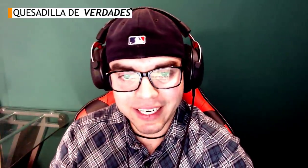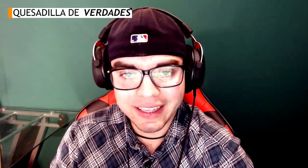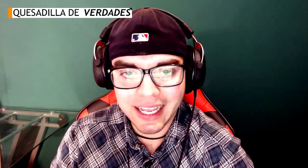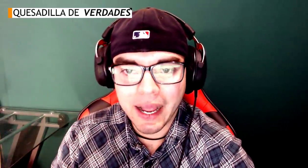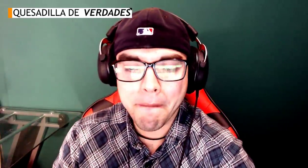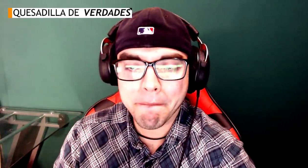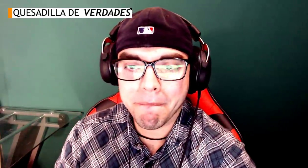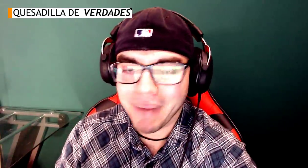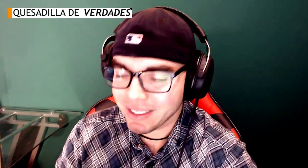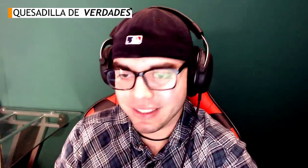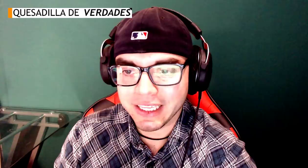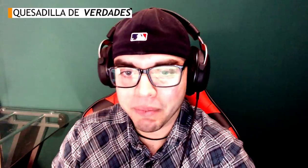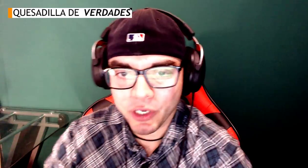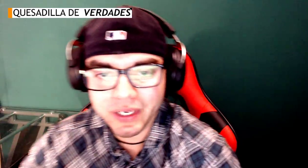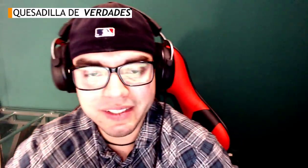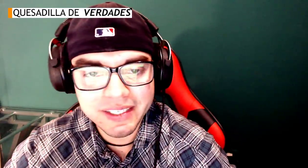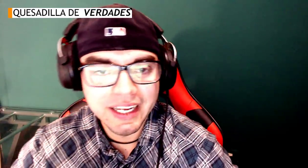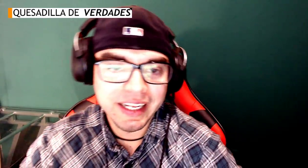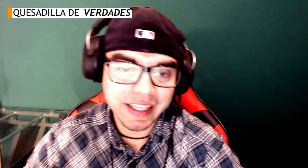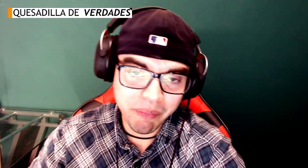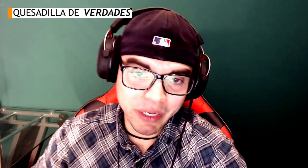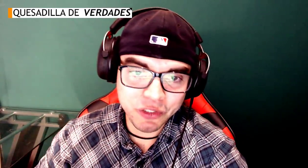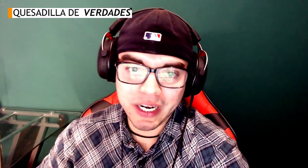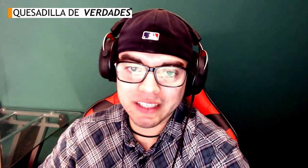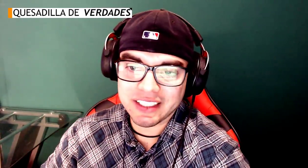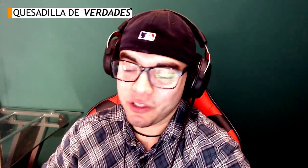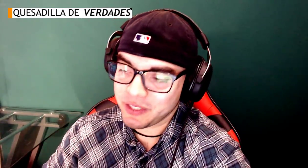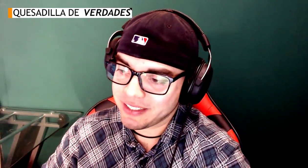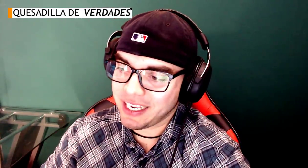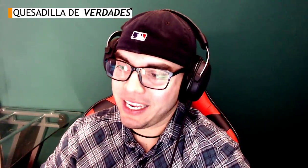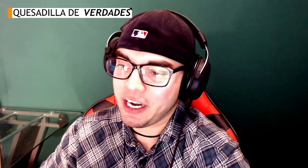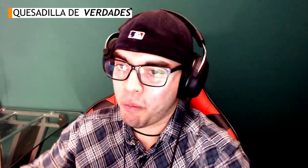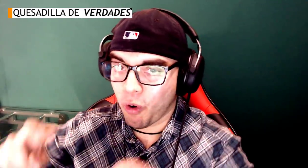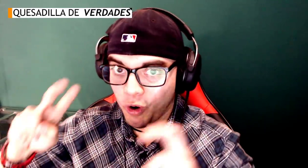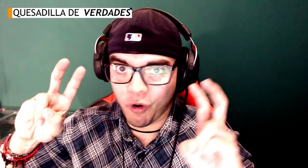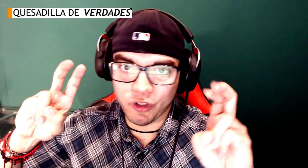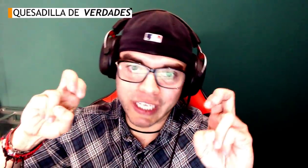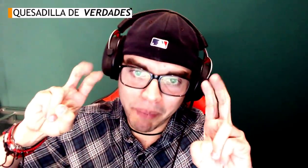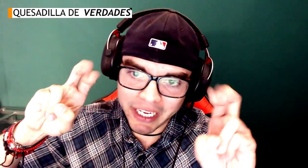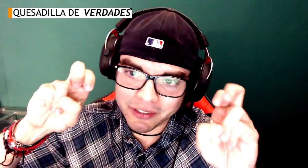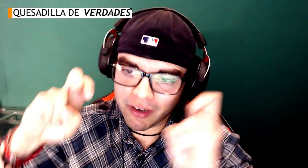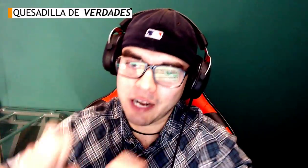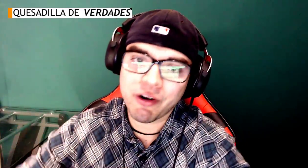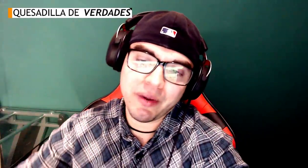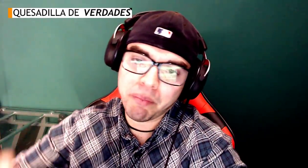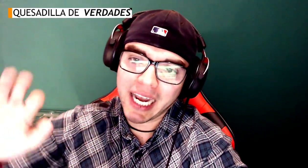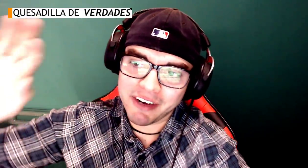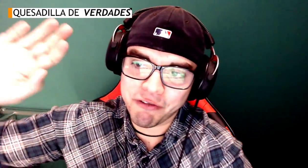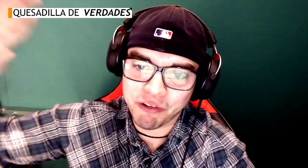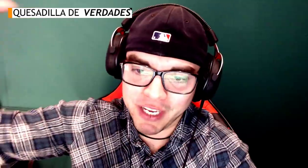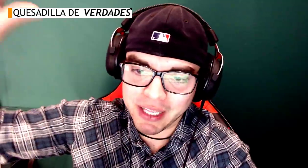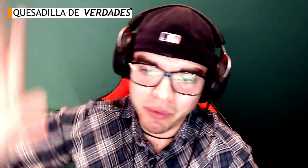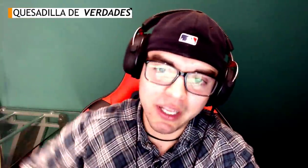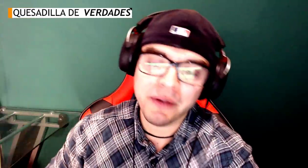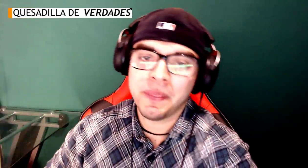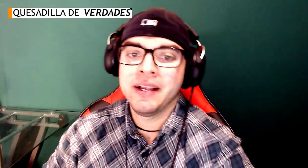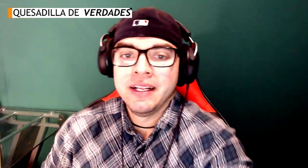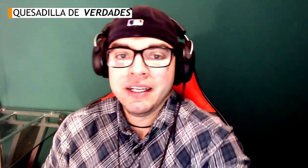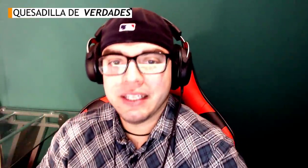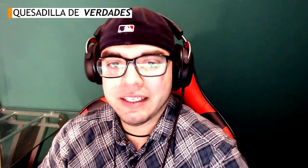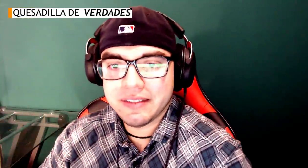de más de 30 millones de personas. Entonces, ir como contrapeso, la nueva palabra fifí de